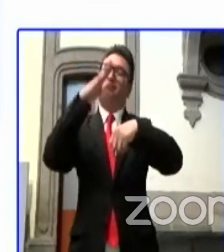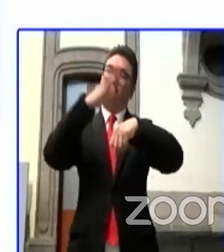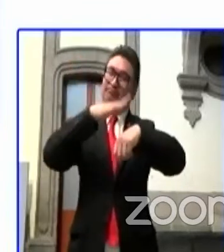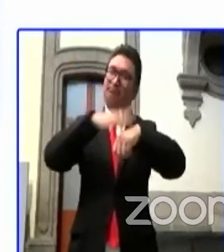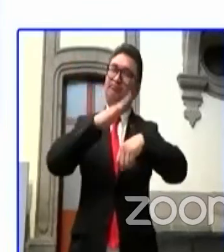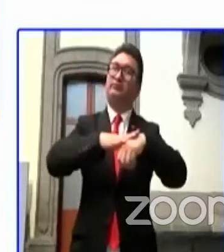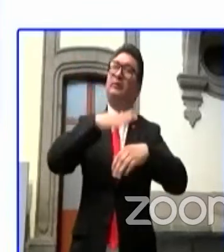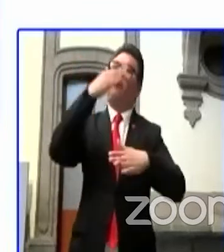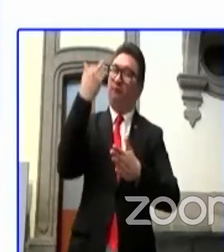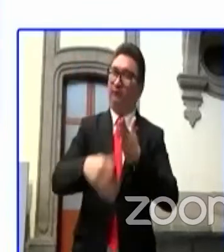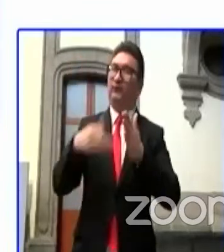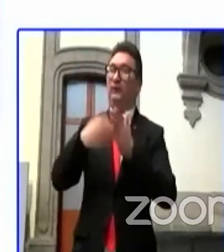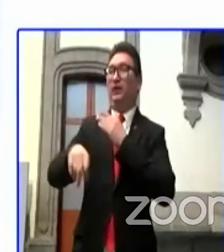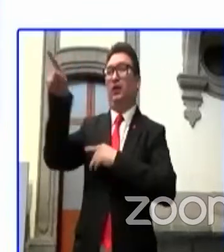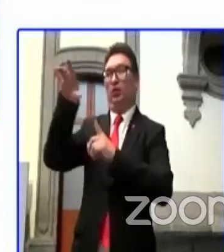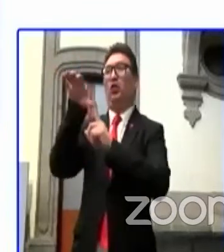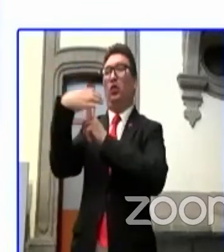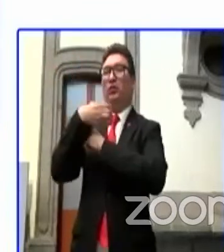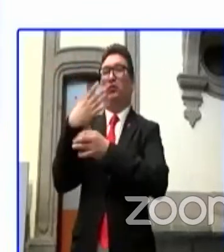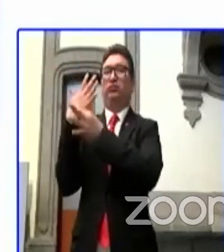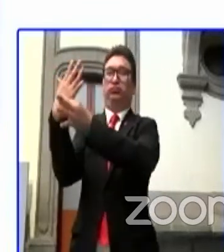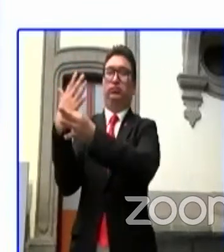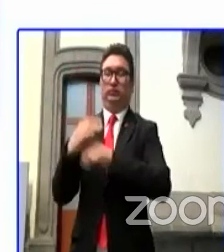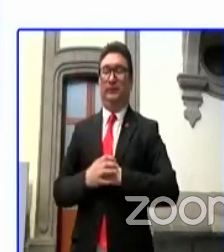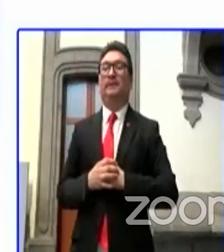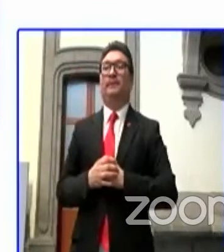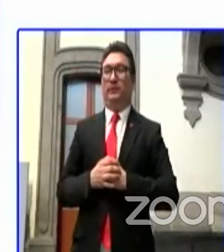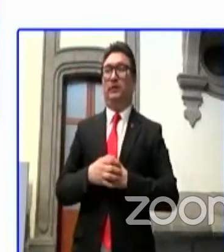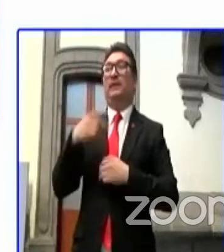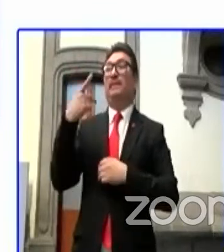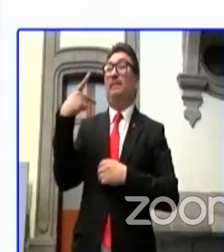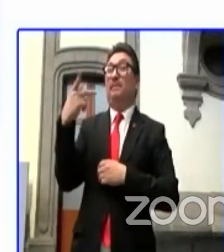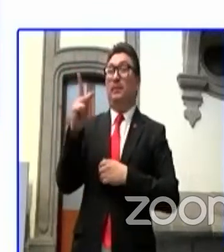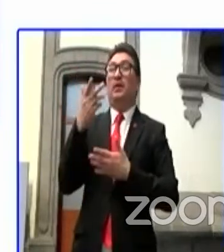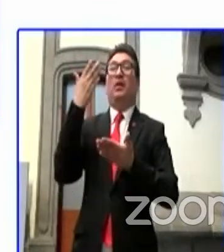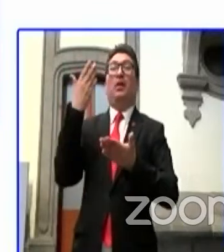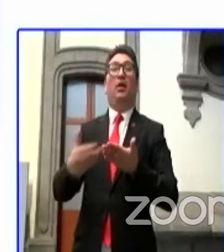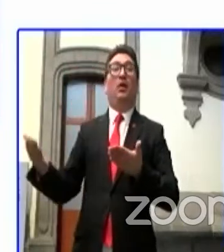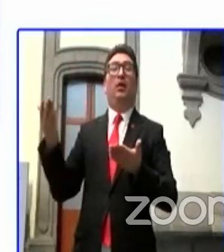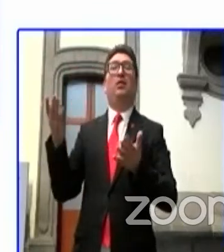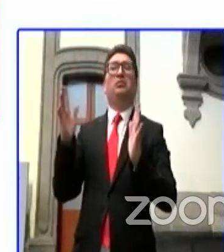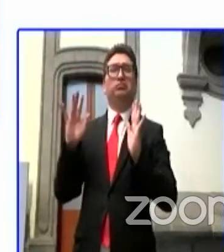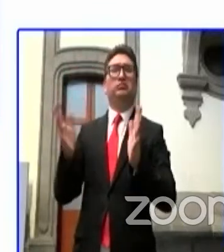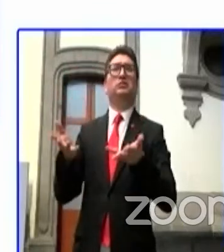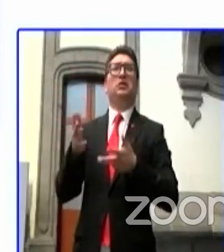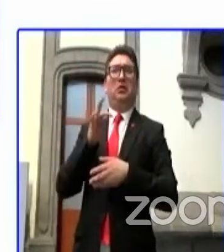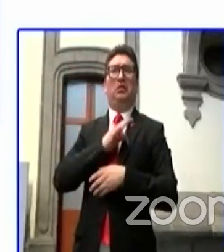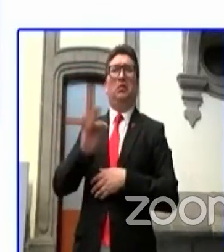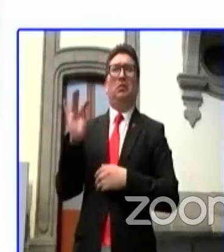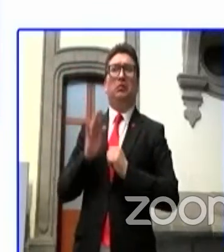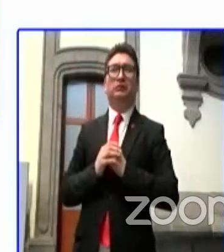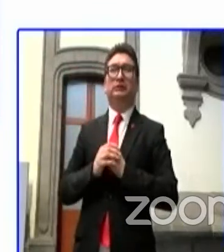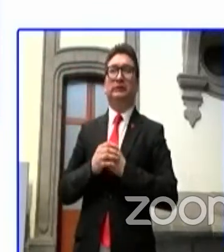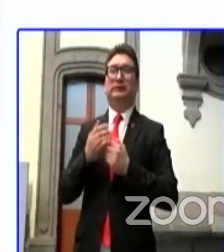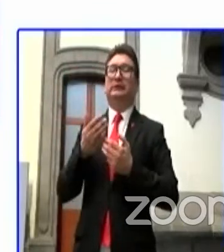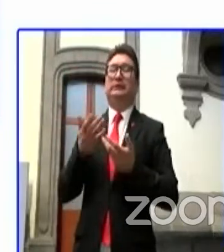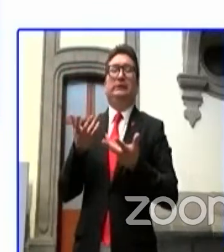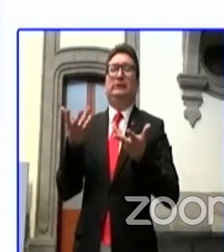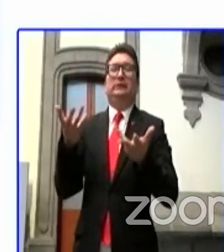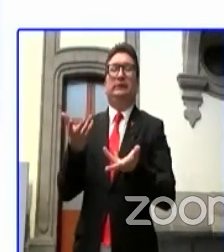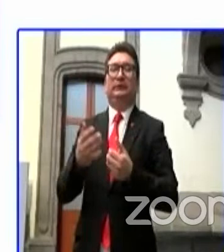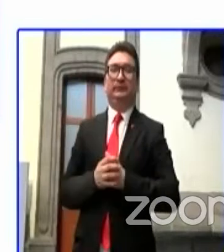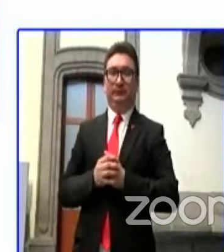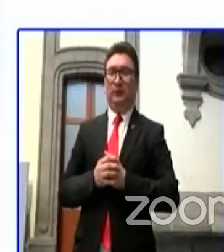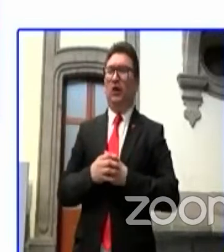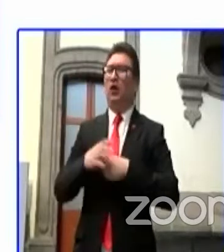ahí emitió el comité, pero sin duda creo que el día de hoy tenemos un particular desafío,